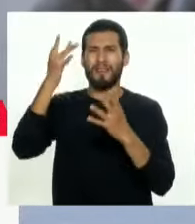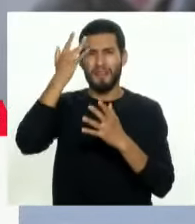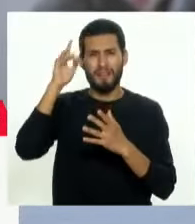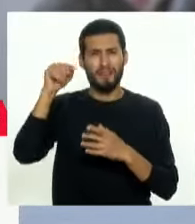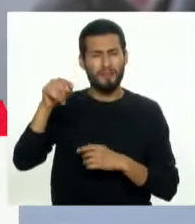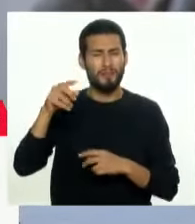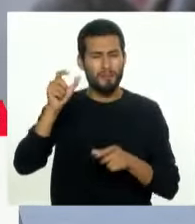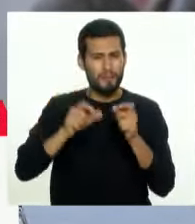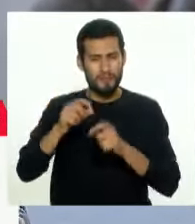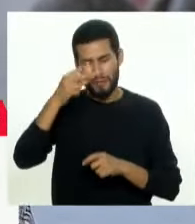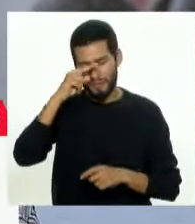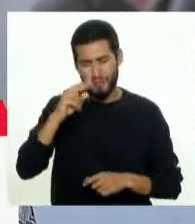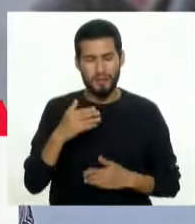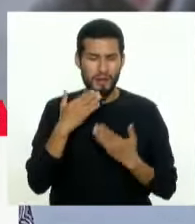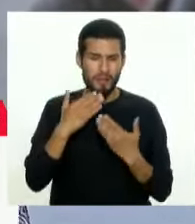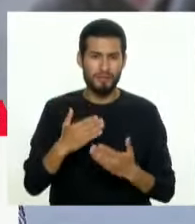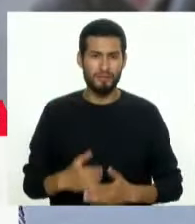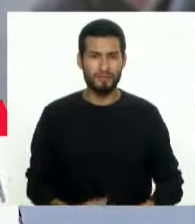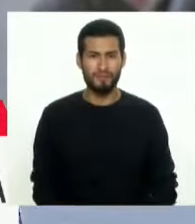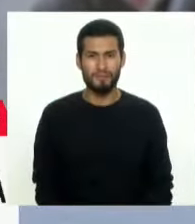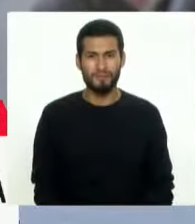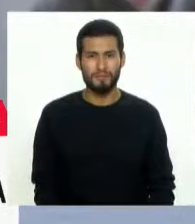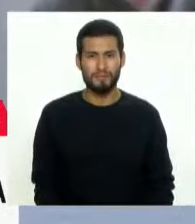pueblo mexicano. Gracias.